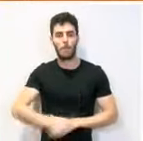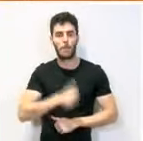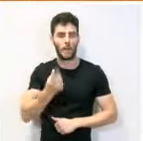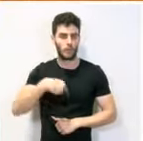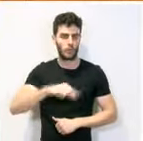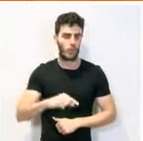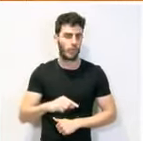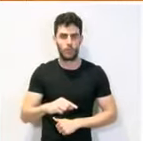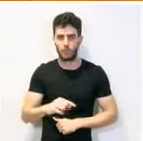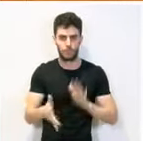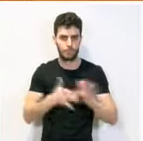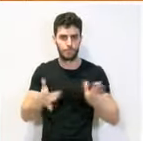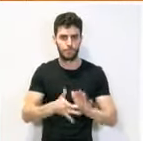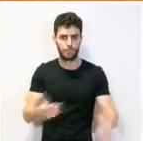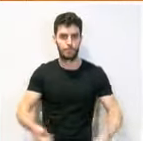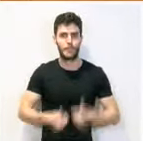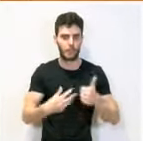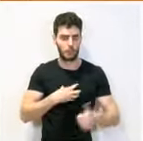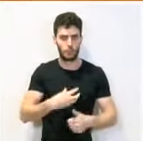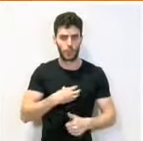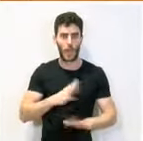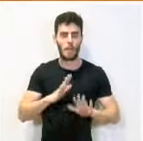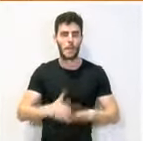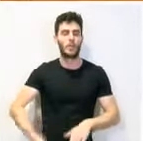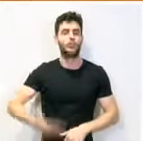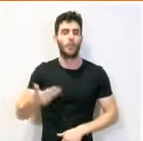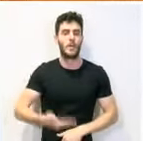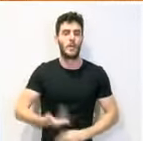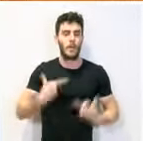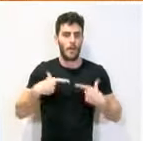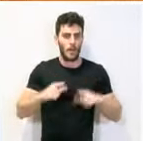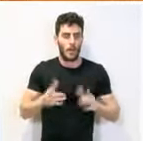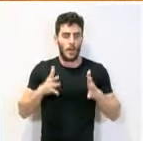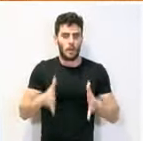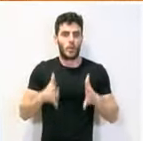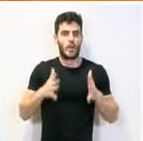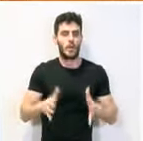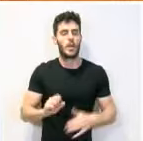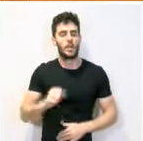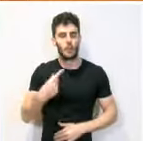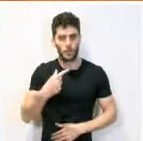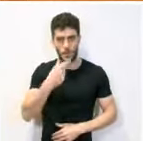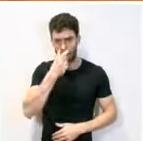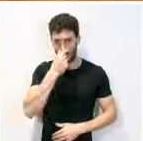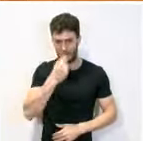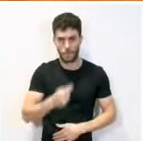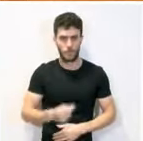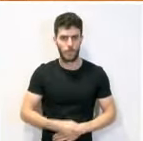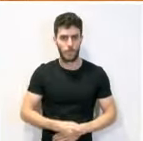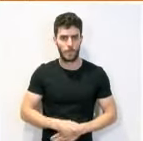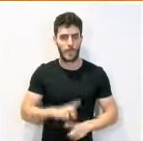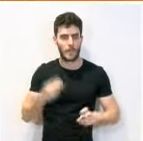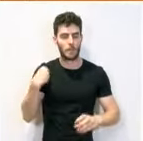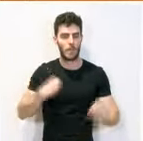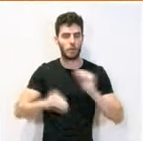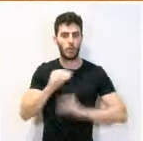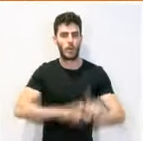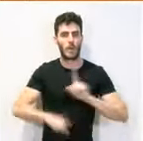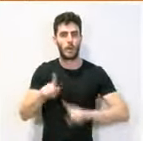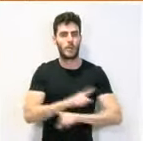llegamos a agilizar las listas de espera. Pero sobre todo en el ámbito de la atención primaria tampoco eso va a solventar los problemas.